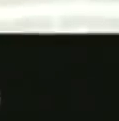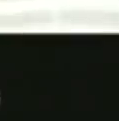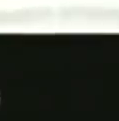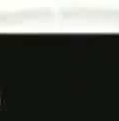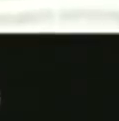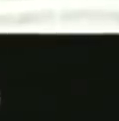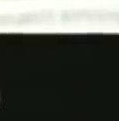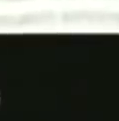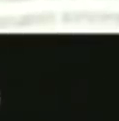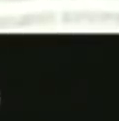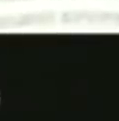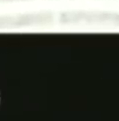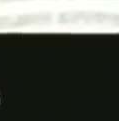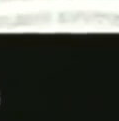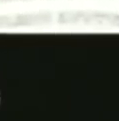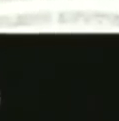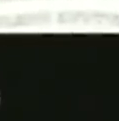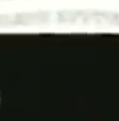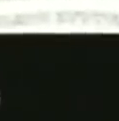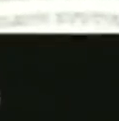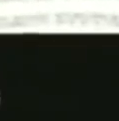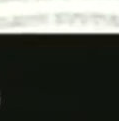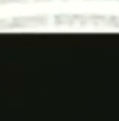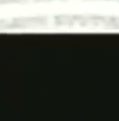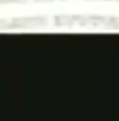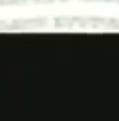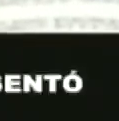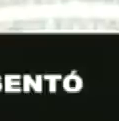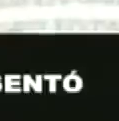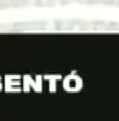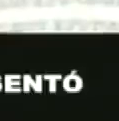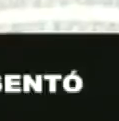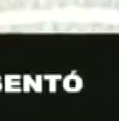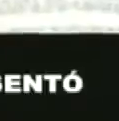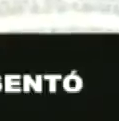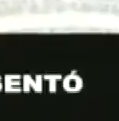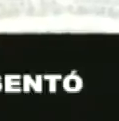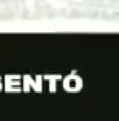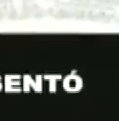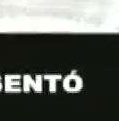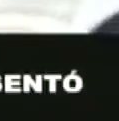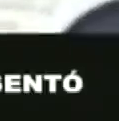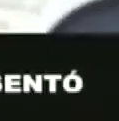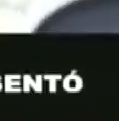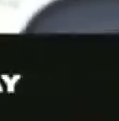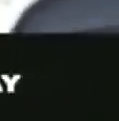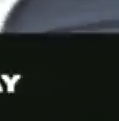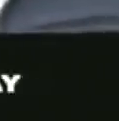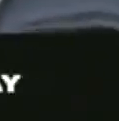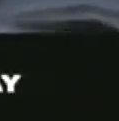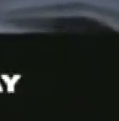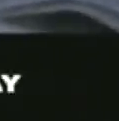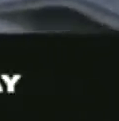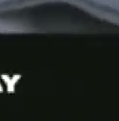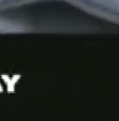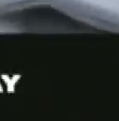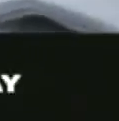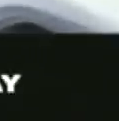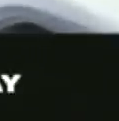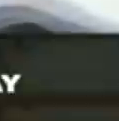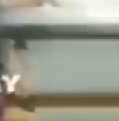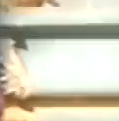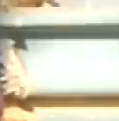de 150 millones de dólares. Esa es la propuesta que presentó la República del